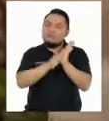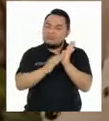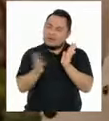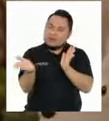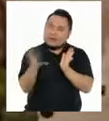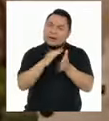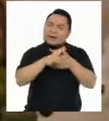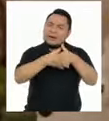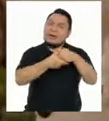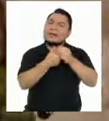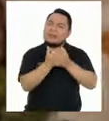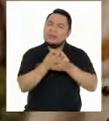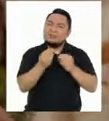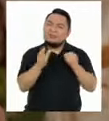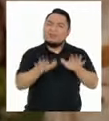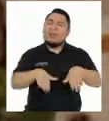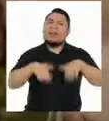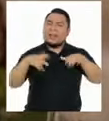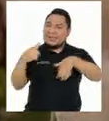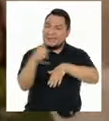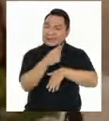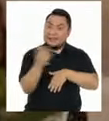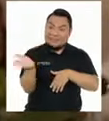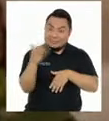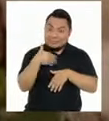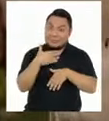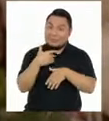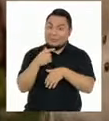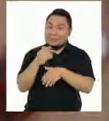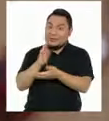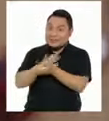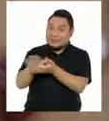sobre mucha tierra. ¿Te ayudo con eso?